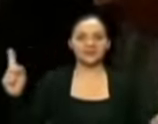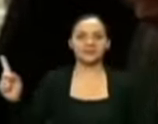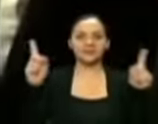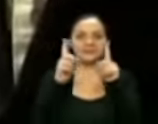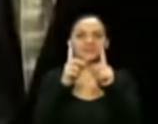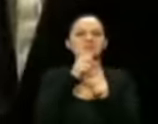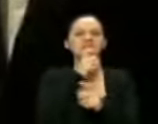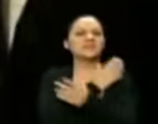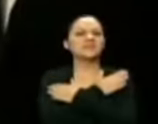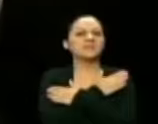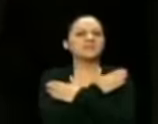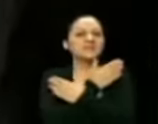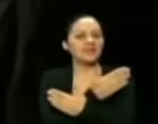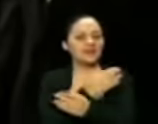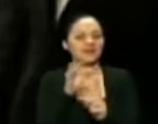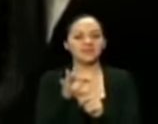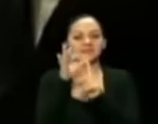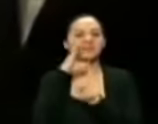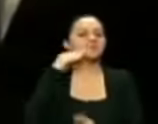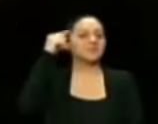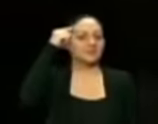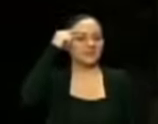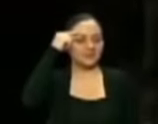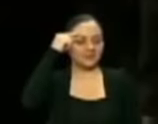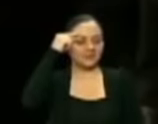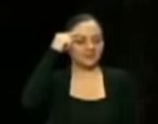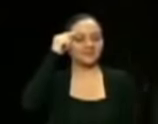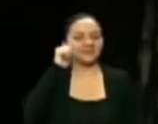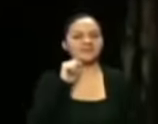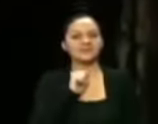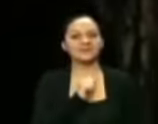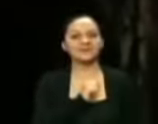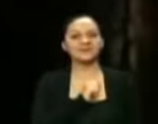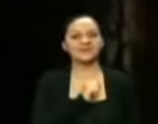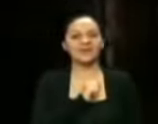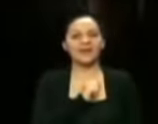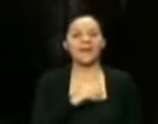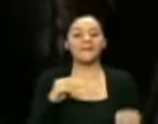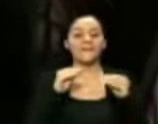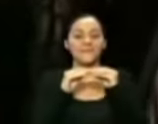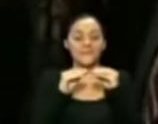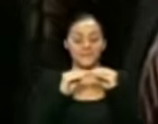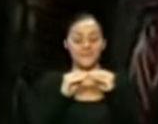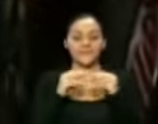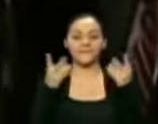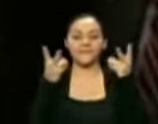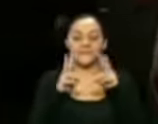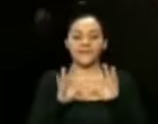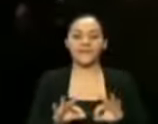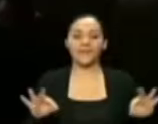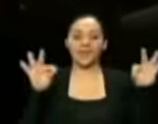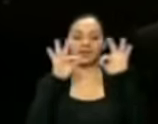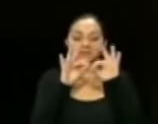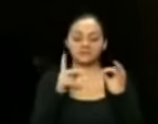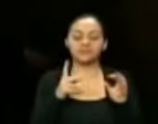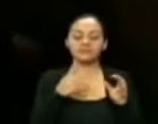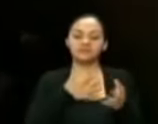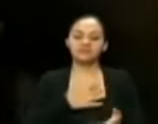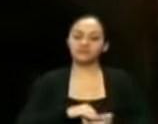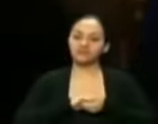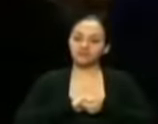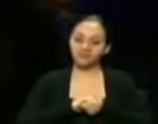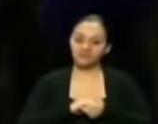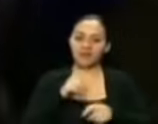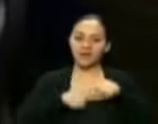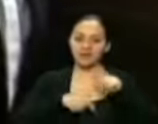que saluda fraternalmente con el presidente Rafael Correa. Recordemos, María Fernanda, que los lazos de amistad